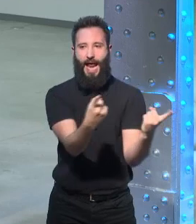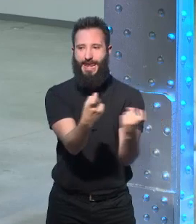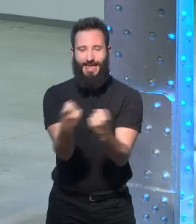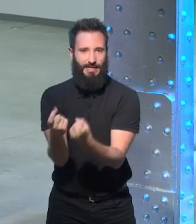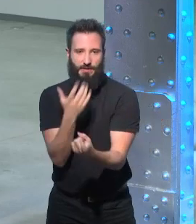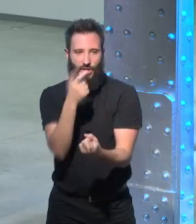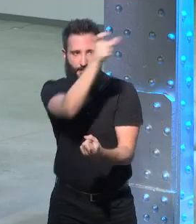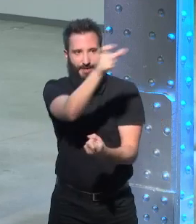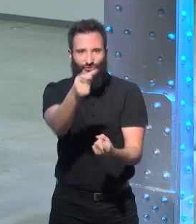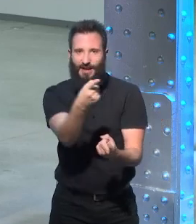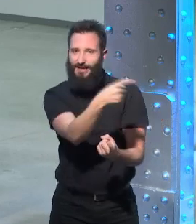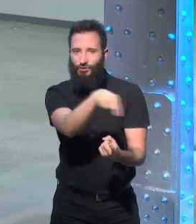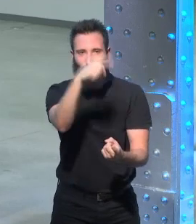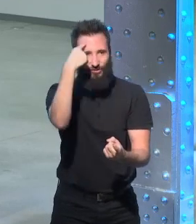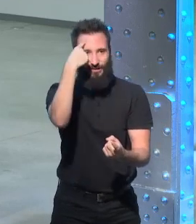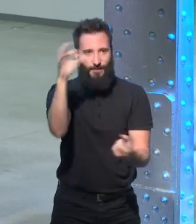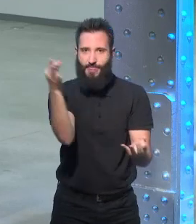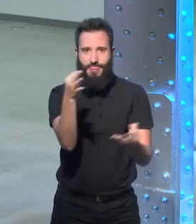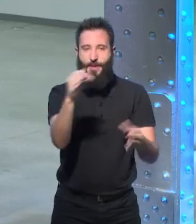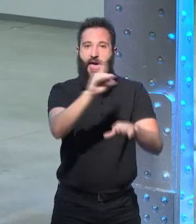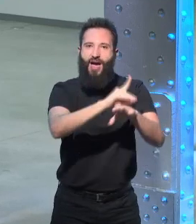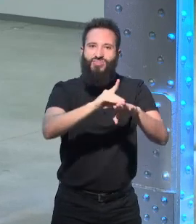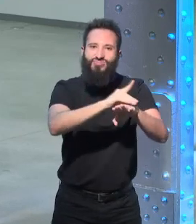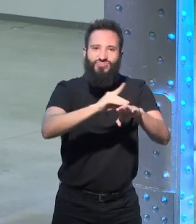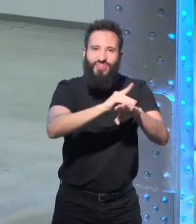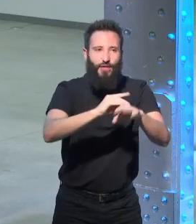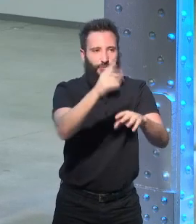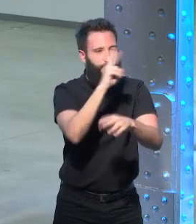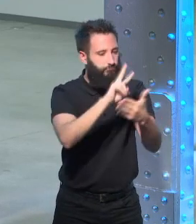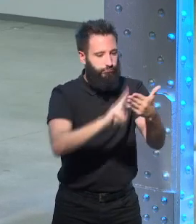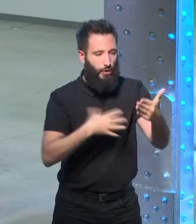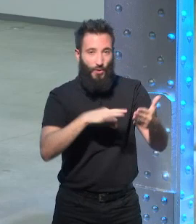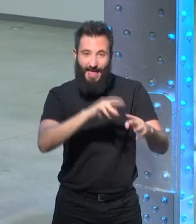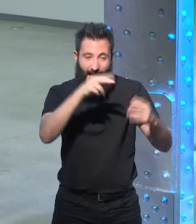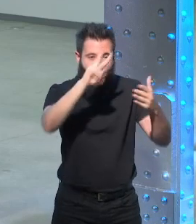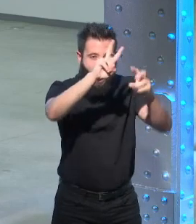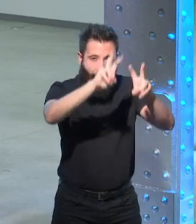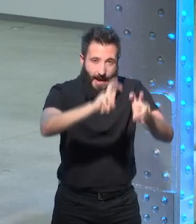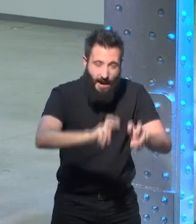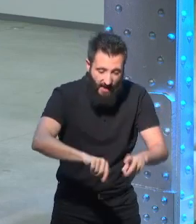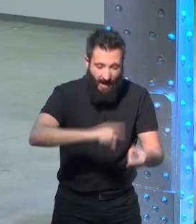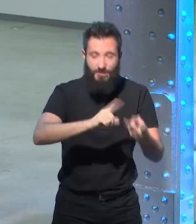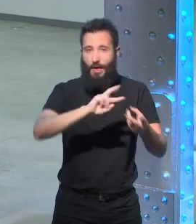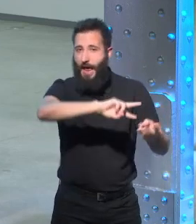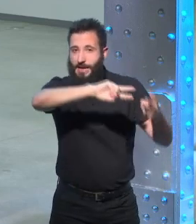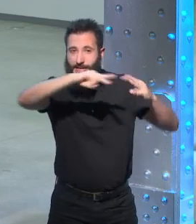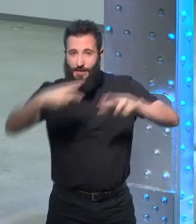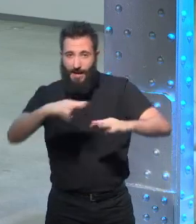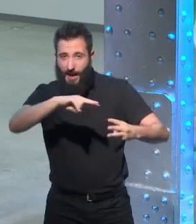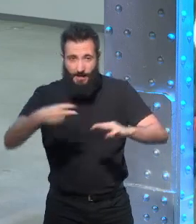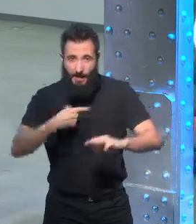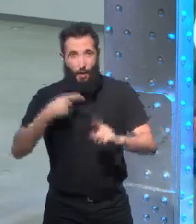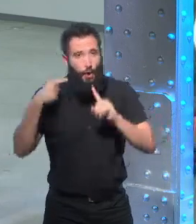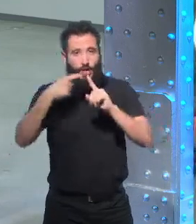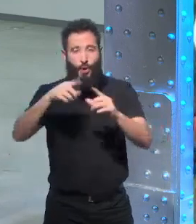sepa leer los datos, analizarlos, interpretarlos y establecer